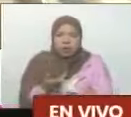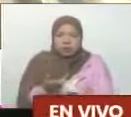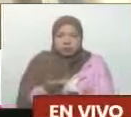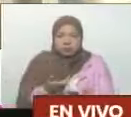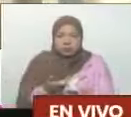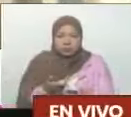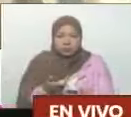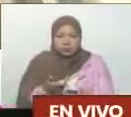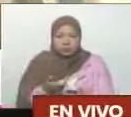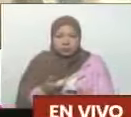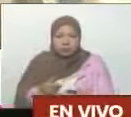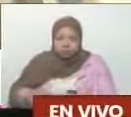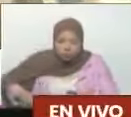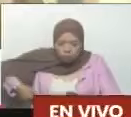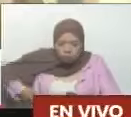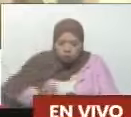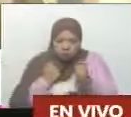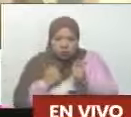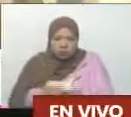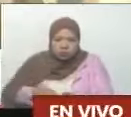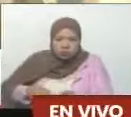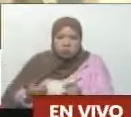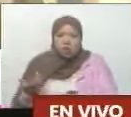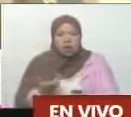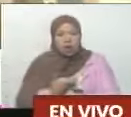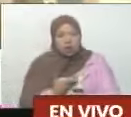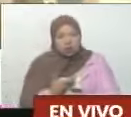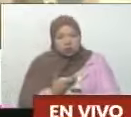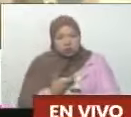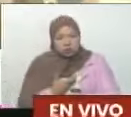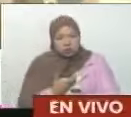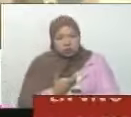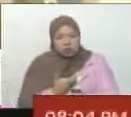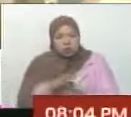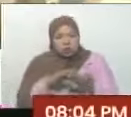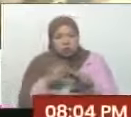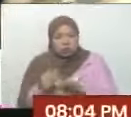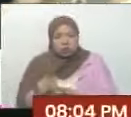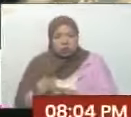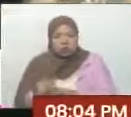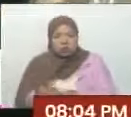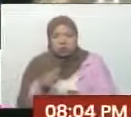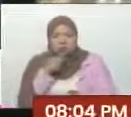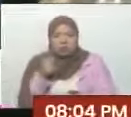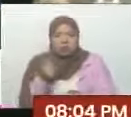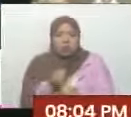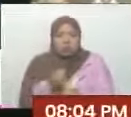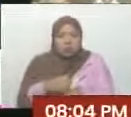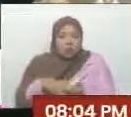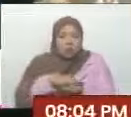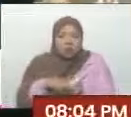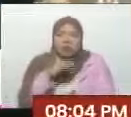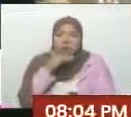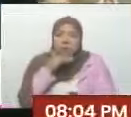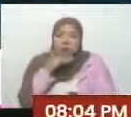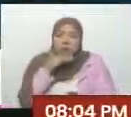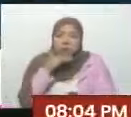No tienes una pala, compadre, vete como alcalde. Y con la comunidad, mira, por ahora no puedo tapar este hueco tan bravo que hay